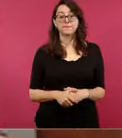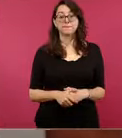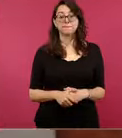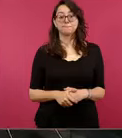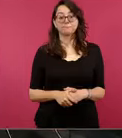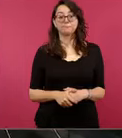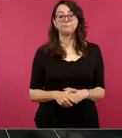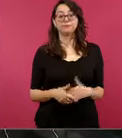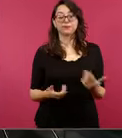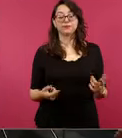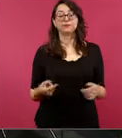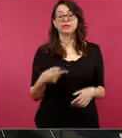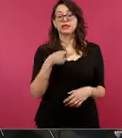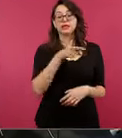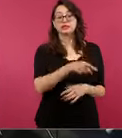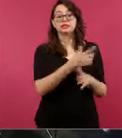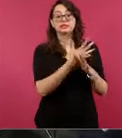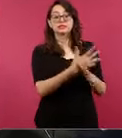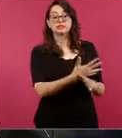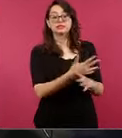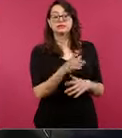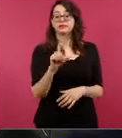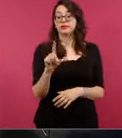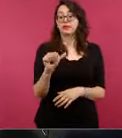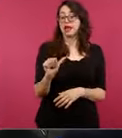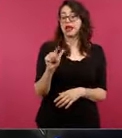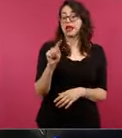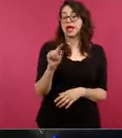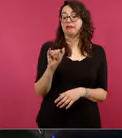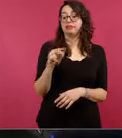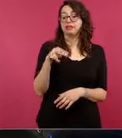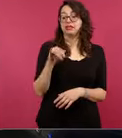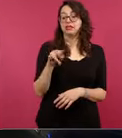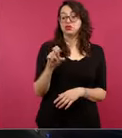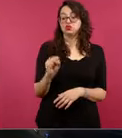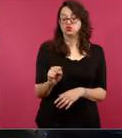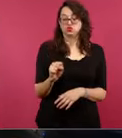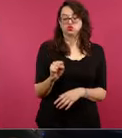texto. Que Latinus, de lo de Mola,